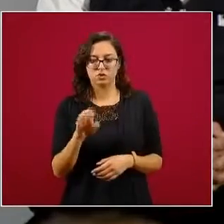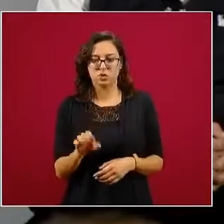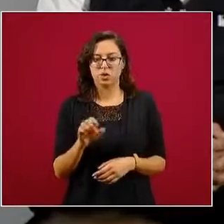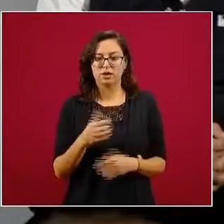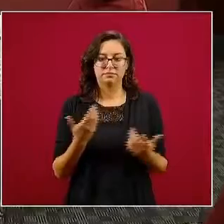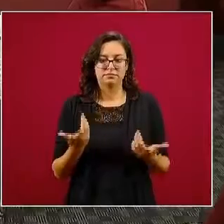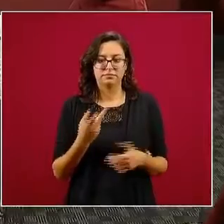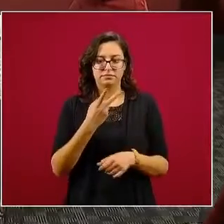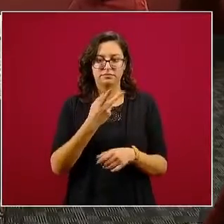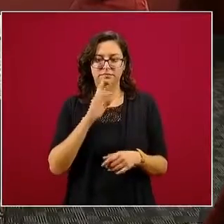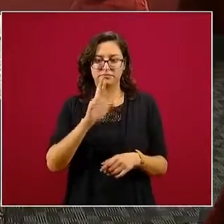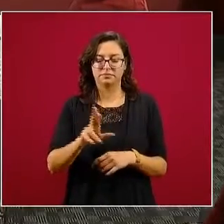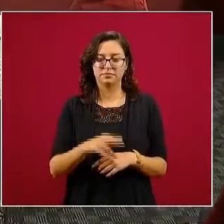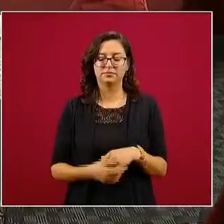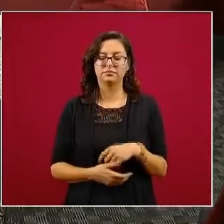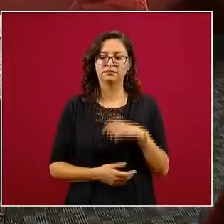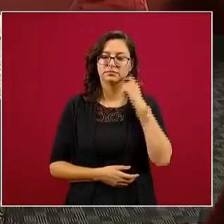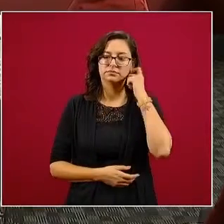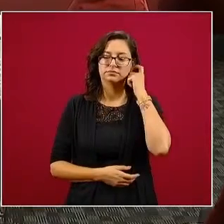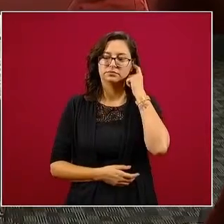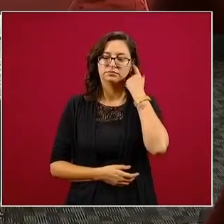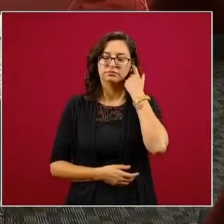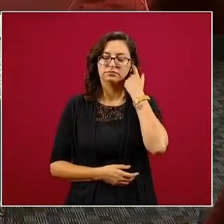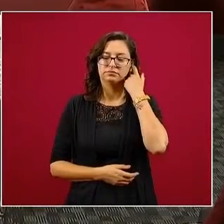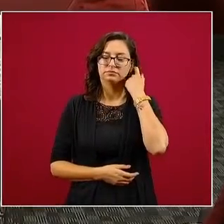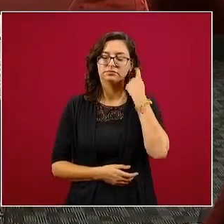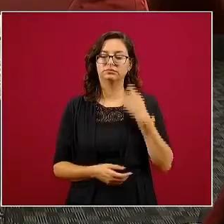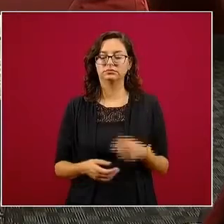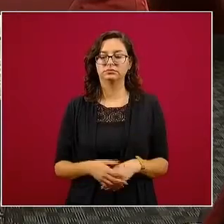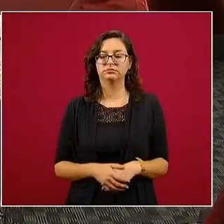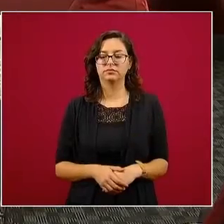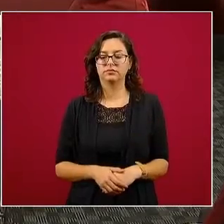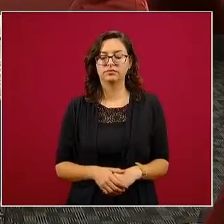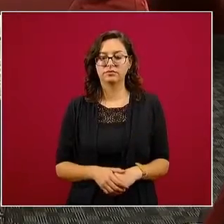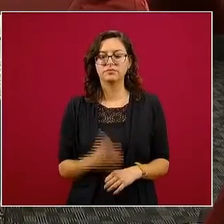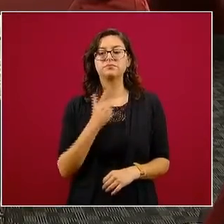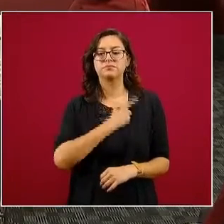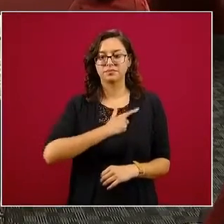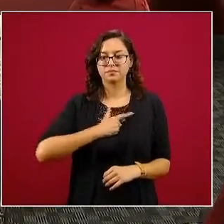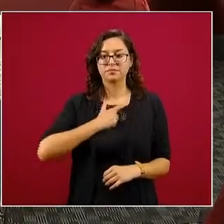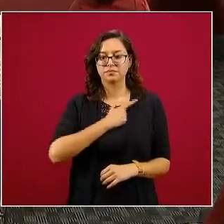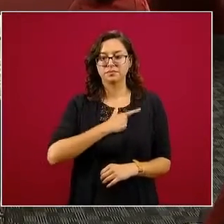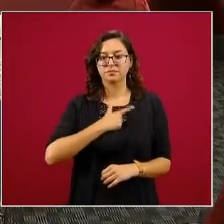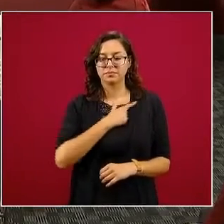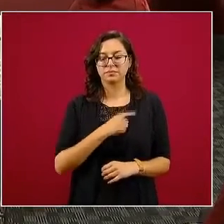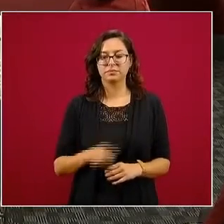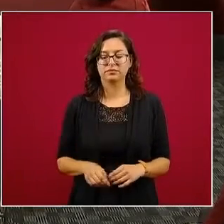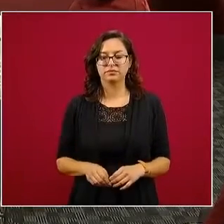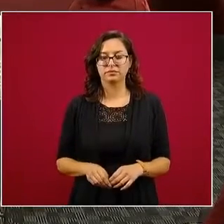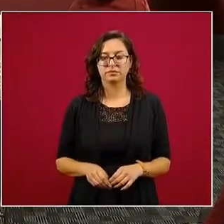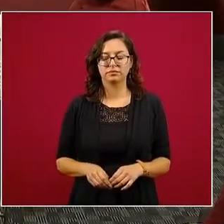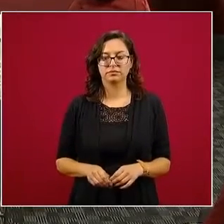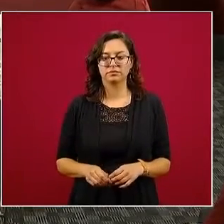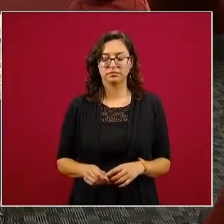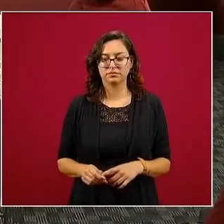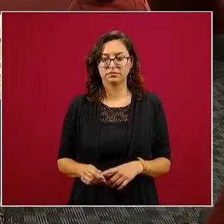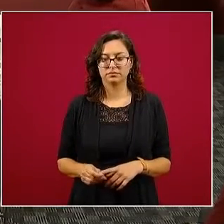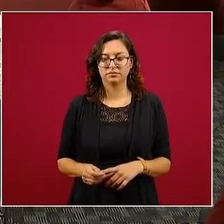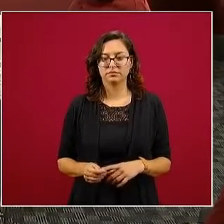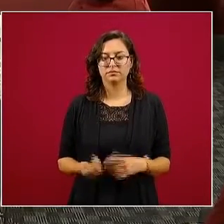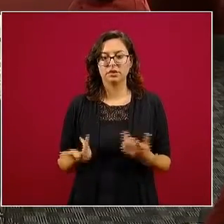IMSS-OE, preguntarle cómo va esta reconversión. ¿Por qué se hizo la reconversión hasta ahorita si de por sí la entidad tenía una baja en el número de camas